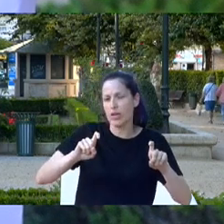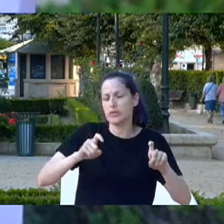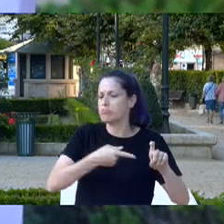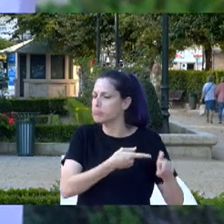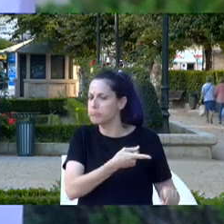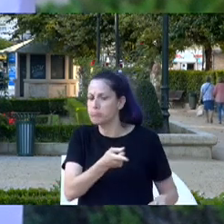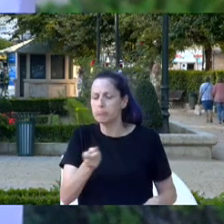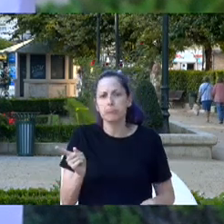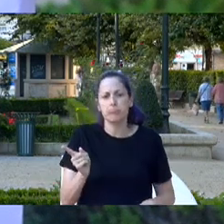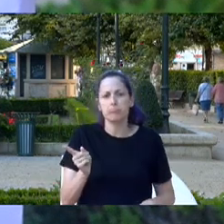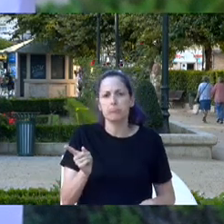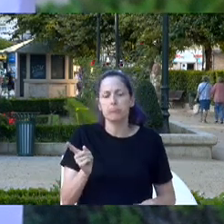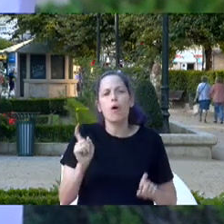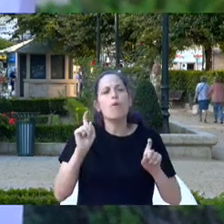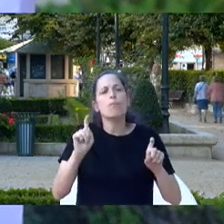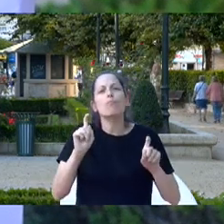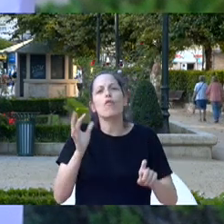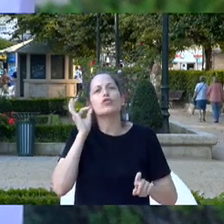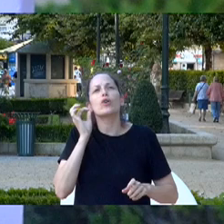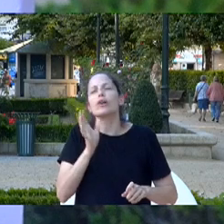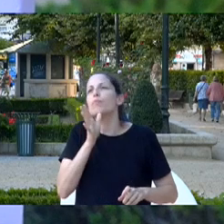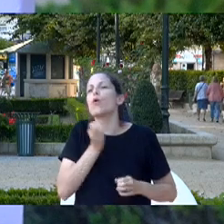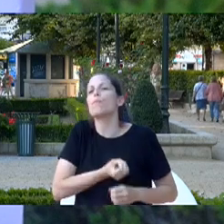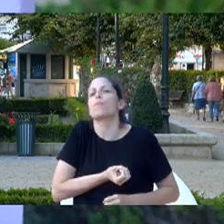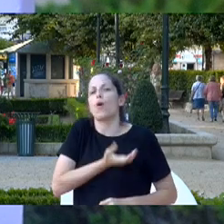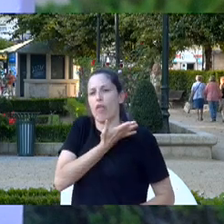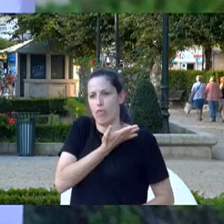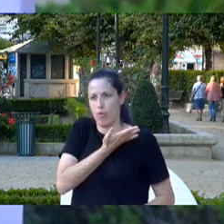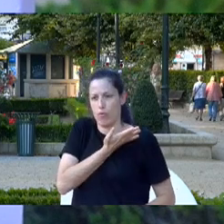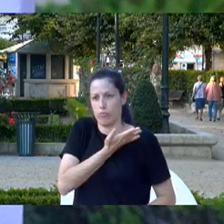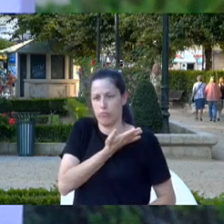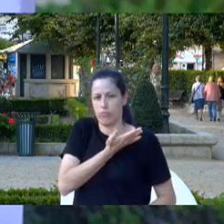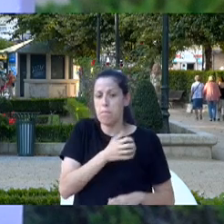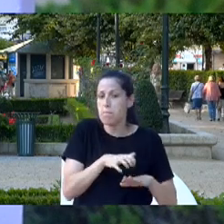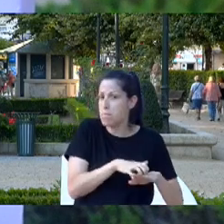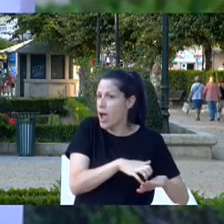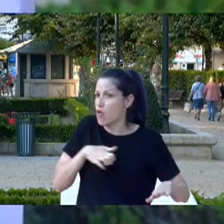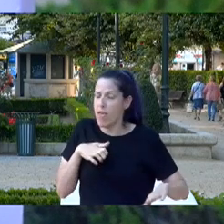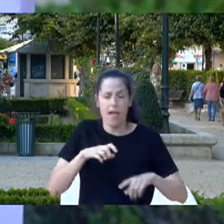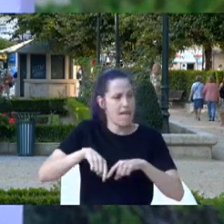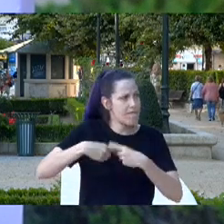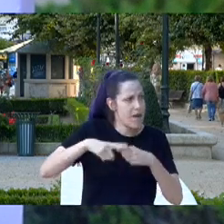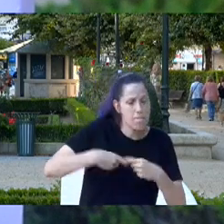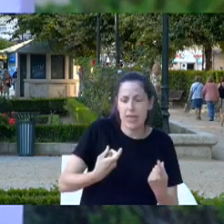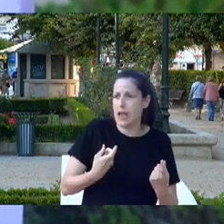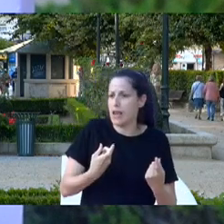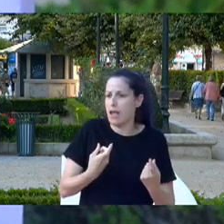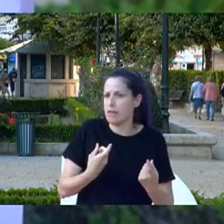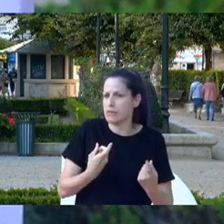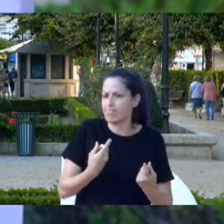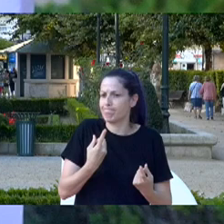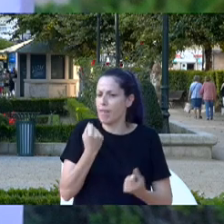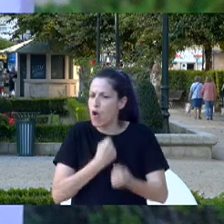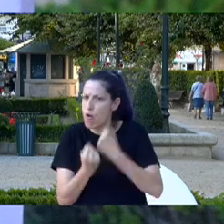eran mestras vocacionais, a maior parte de familias con pudientes ou